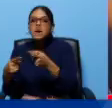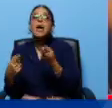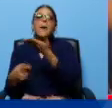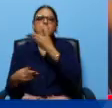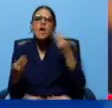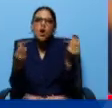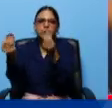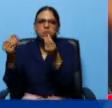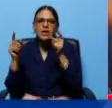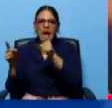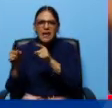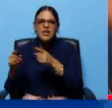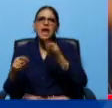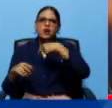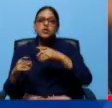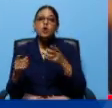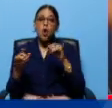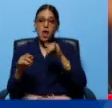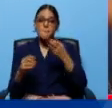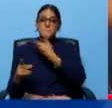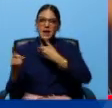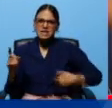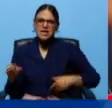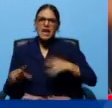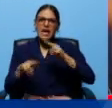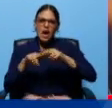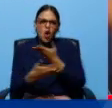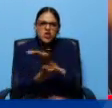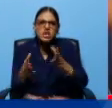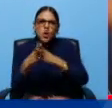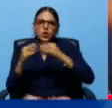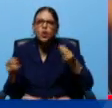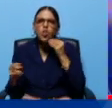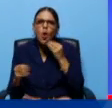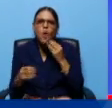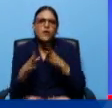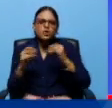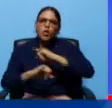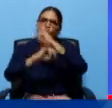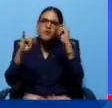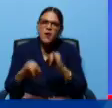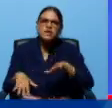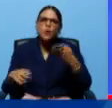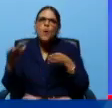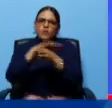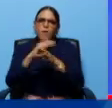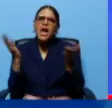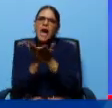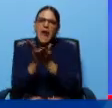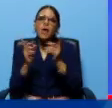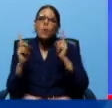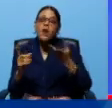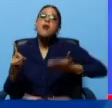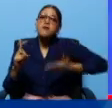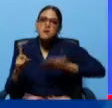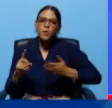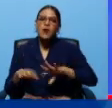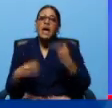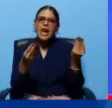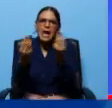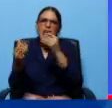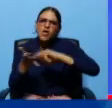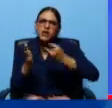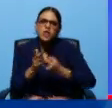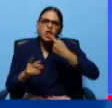calidad. De calidad, presidente, es que los niños, las niñas, los jóvenes sean felices cuando están en la escuela. De calidad es que podamos